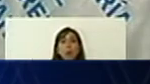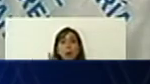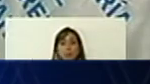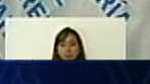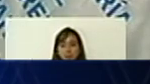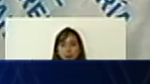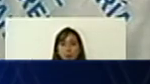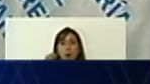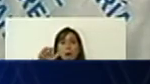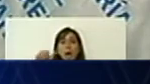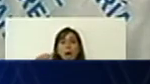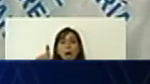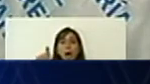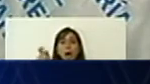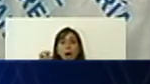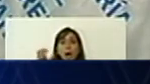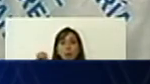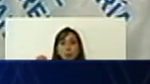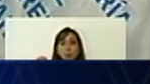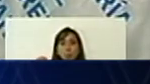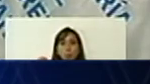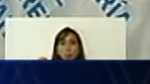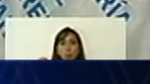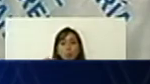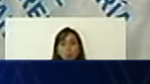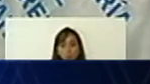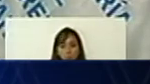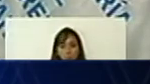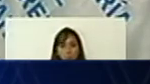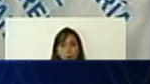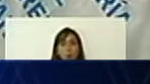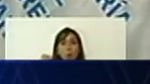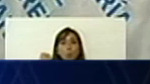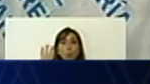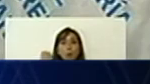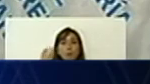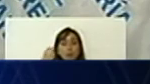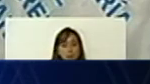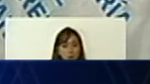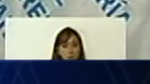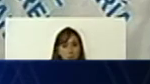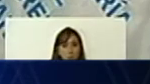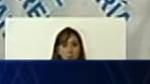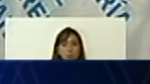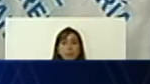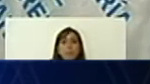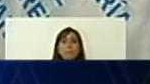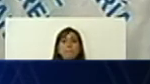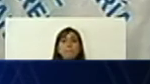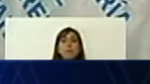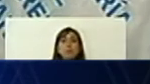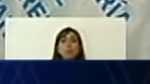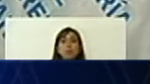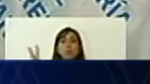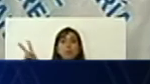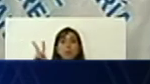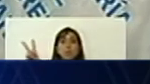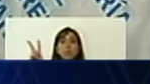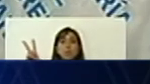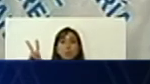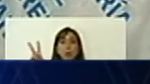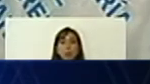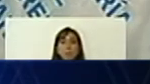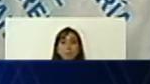funciones de la Asamblea de Acciones y Junta Directiva de Petróleos de Venezuela, o